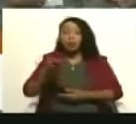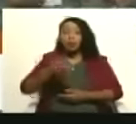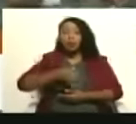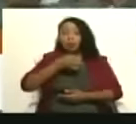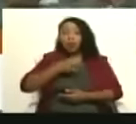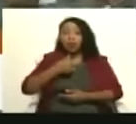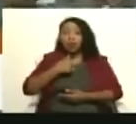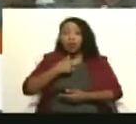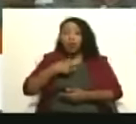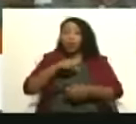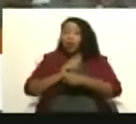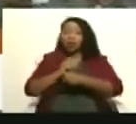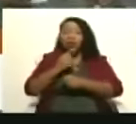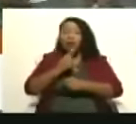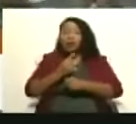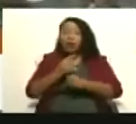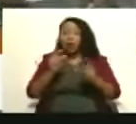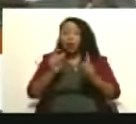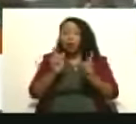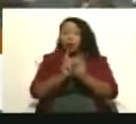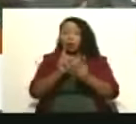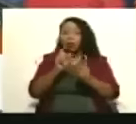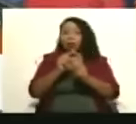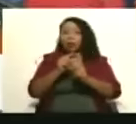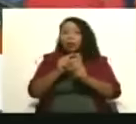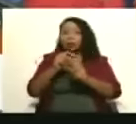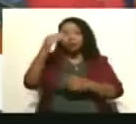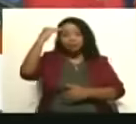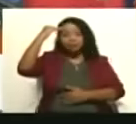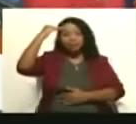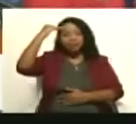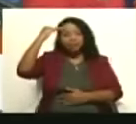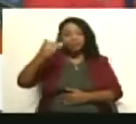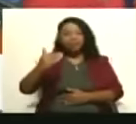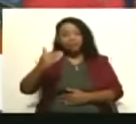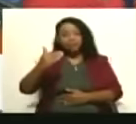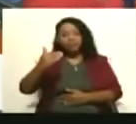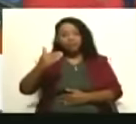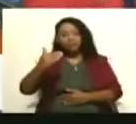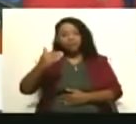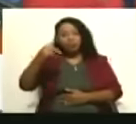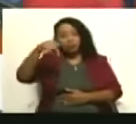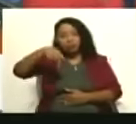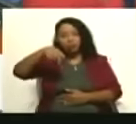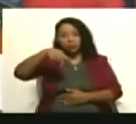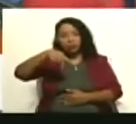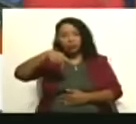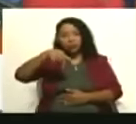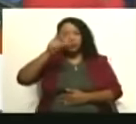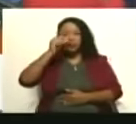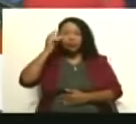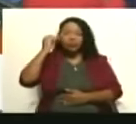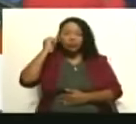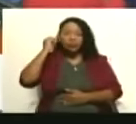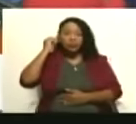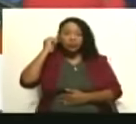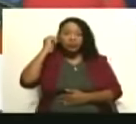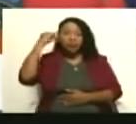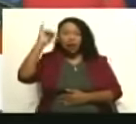me resta decir que los soldados y soldadas de la patria están profundamente